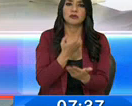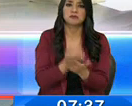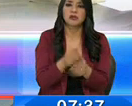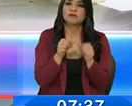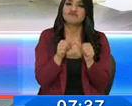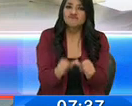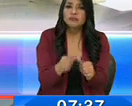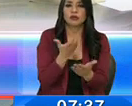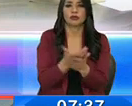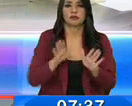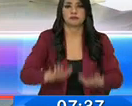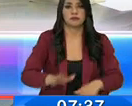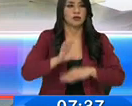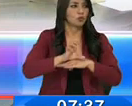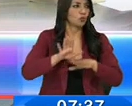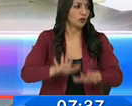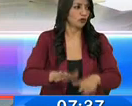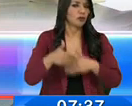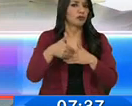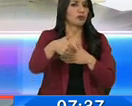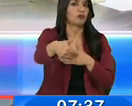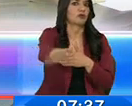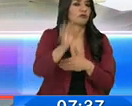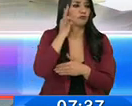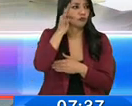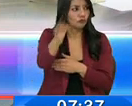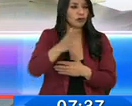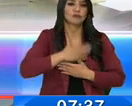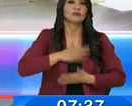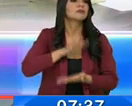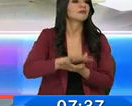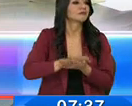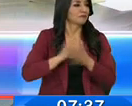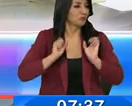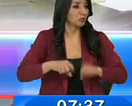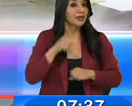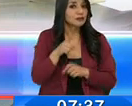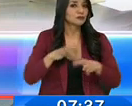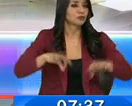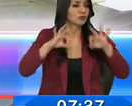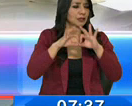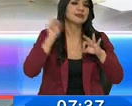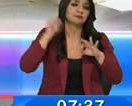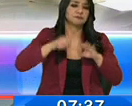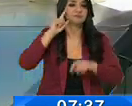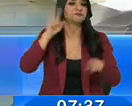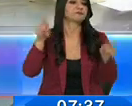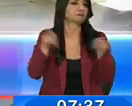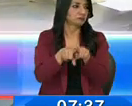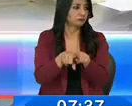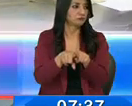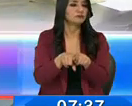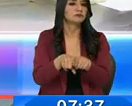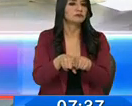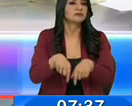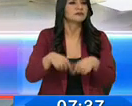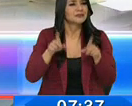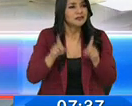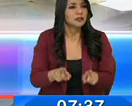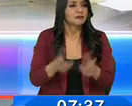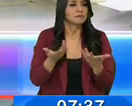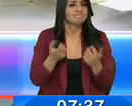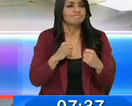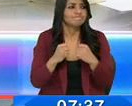estabilidad económica del país en el largo plazo, que nos ha dado tranquilidad. Entonces, nosotros estamos de acuerdo en que debemos buscar los mecanismos